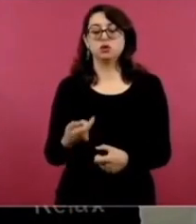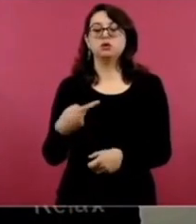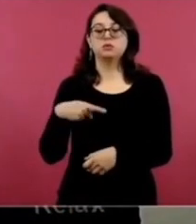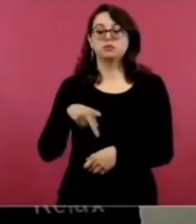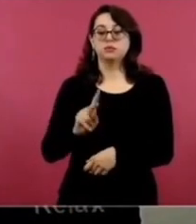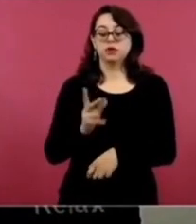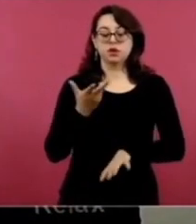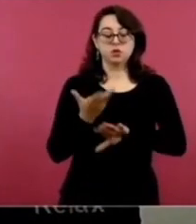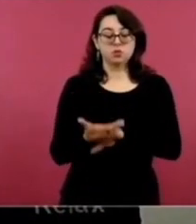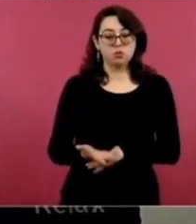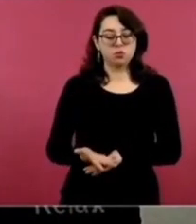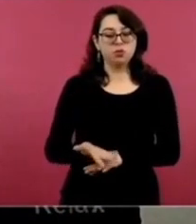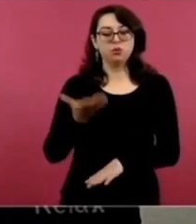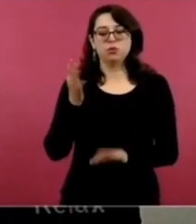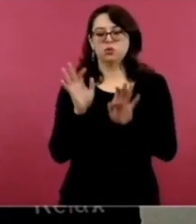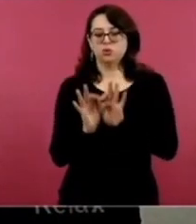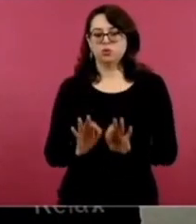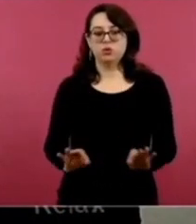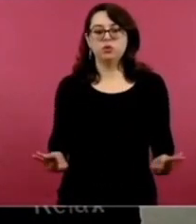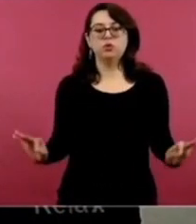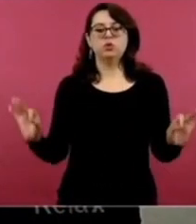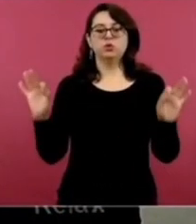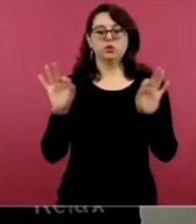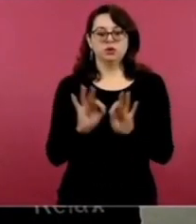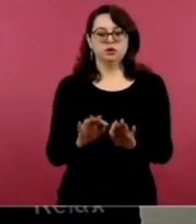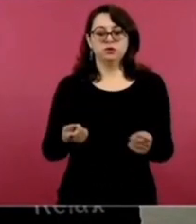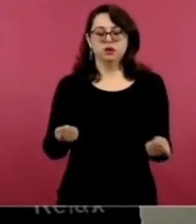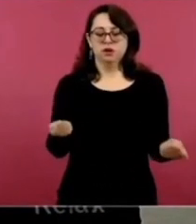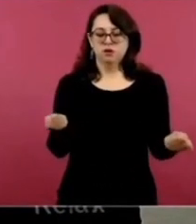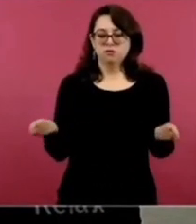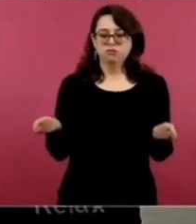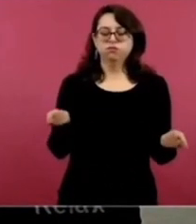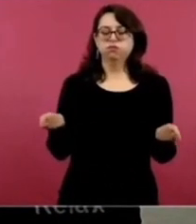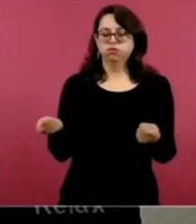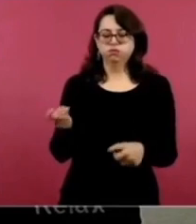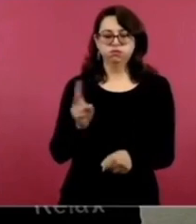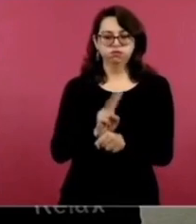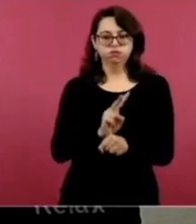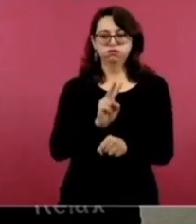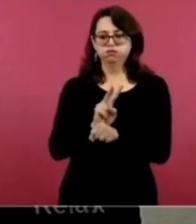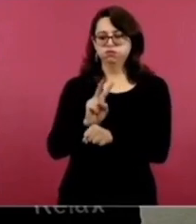el que se controló. Y esto, por ejemplo,